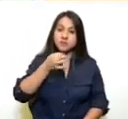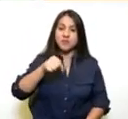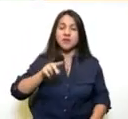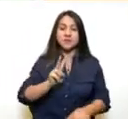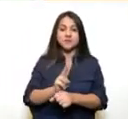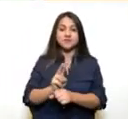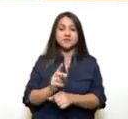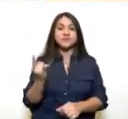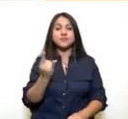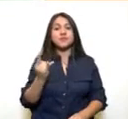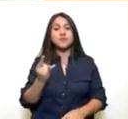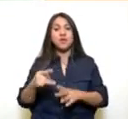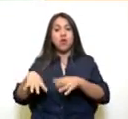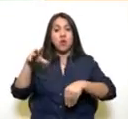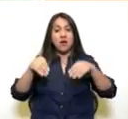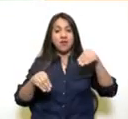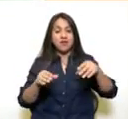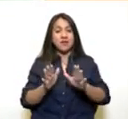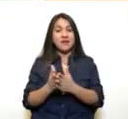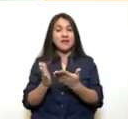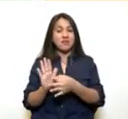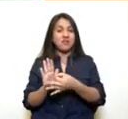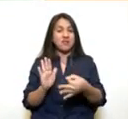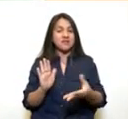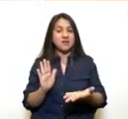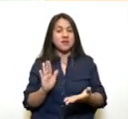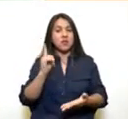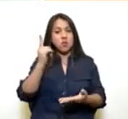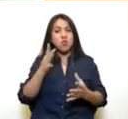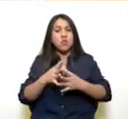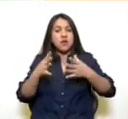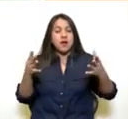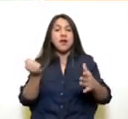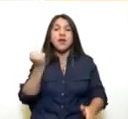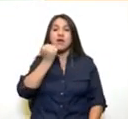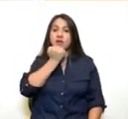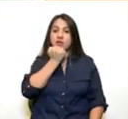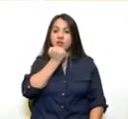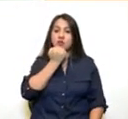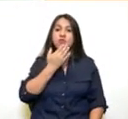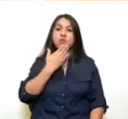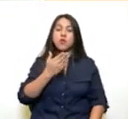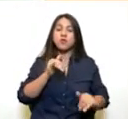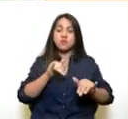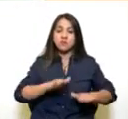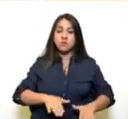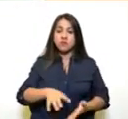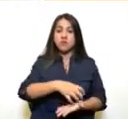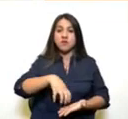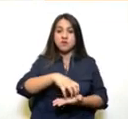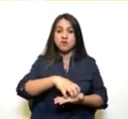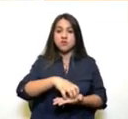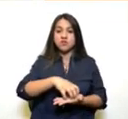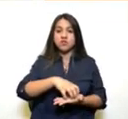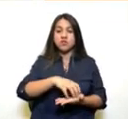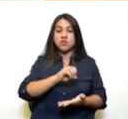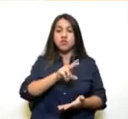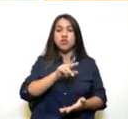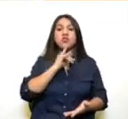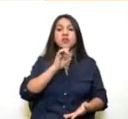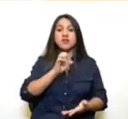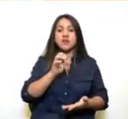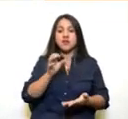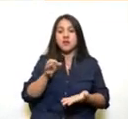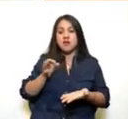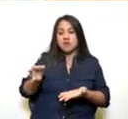profesor de la universidad los andes que decía que uno de los grandes errores cuando se erradicaron las poblaciones de la zona oriente de santiago y el